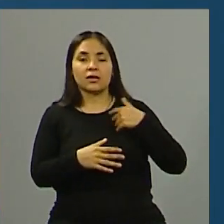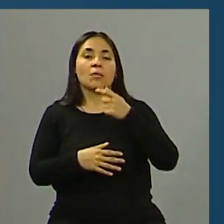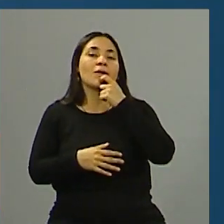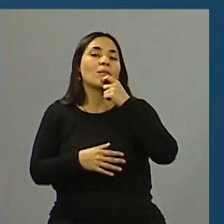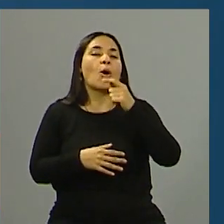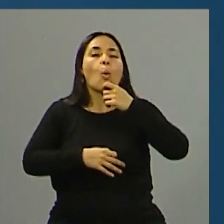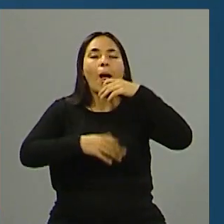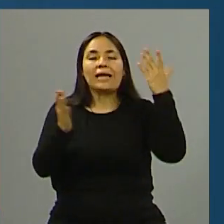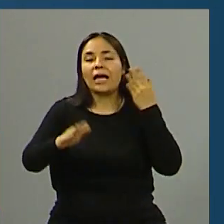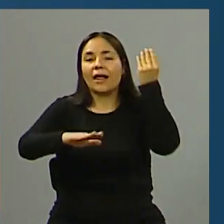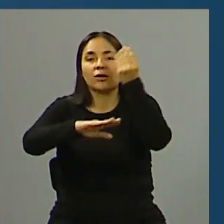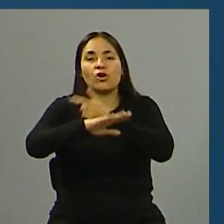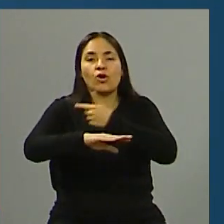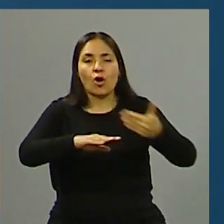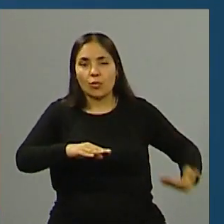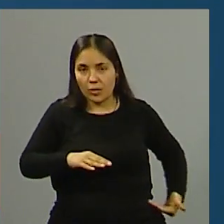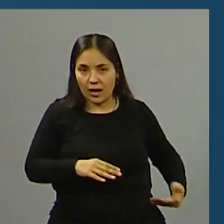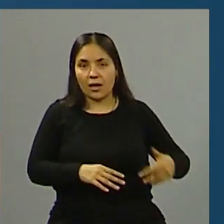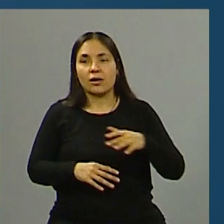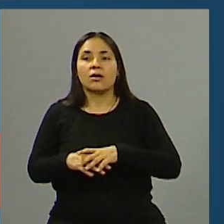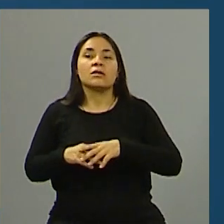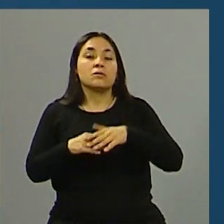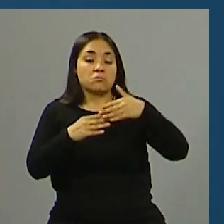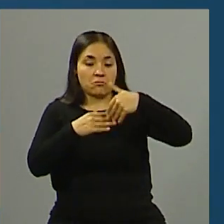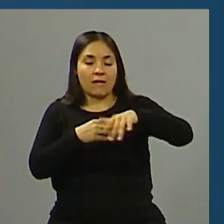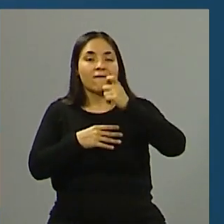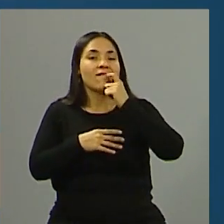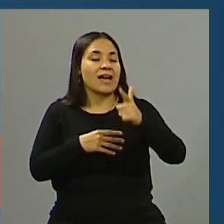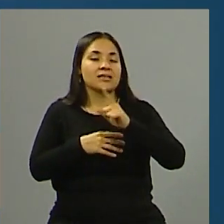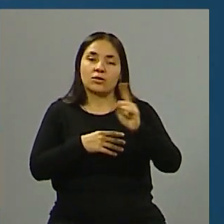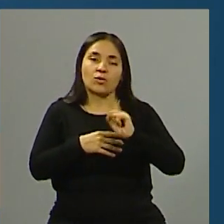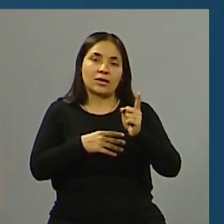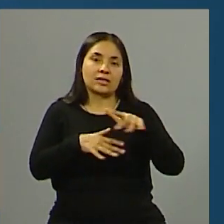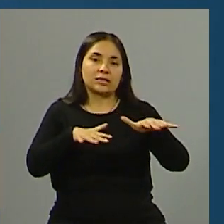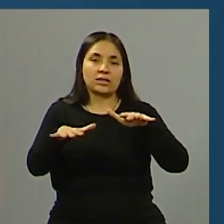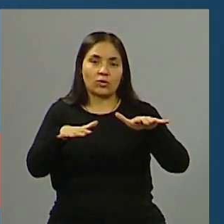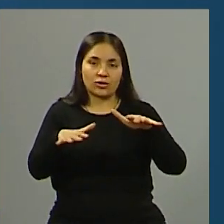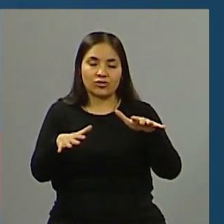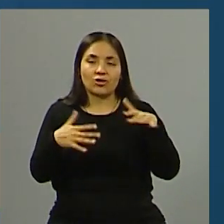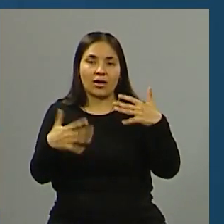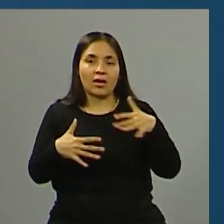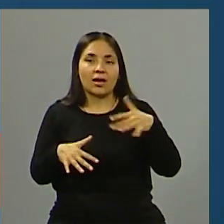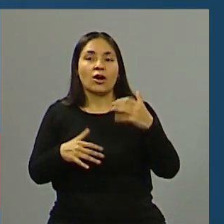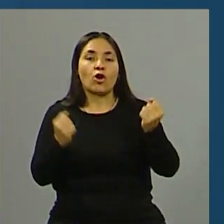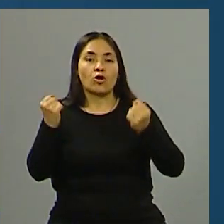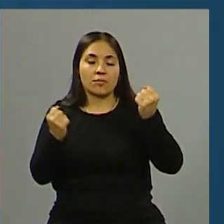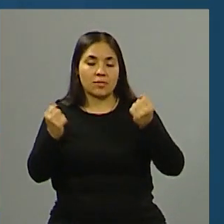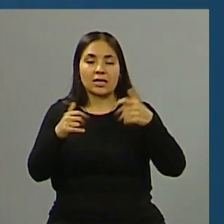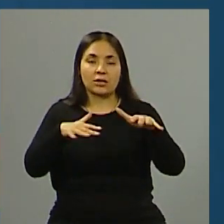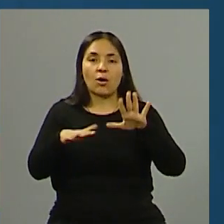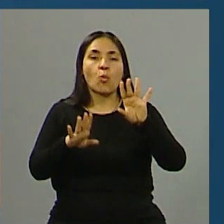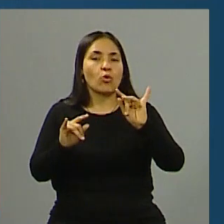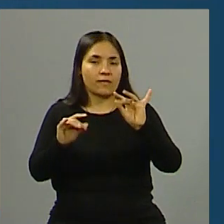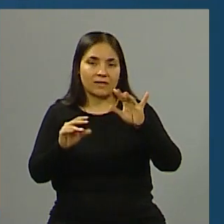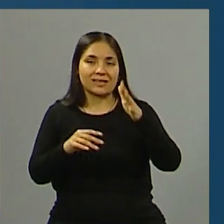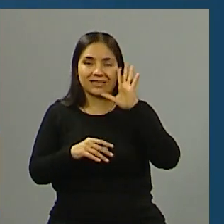al gobierno, los mismos candidatos dicen que no va a ser fácil recuperarse de esta situación crítica que atraviesa la economía. ¿Qué piensan ustedes